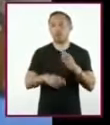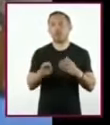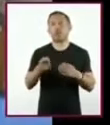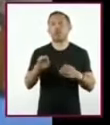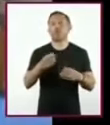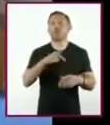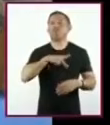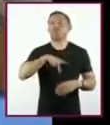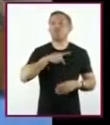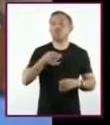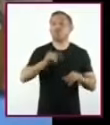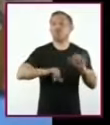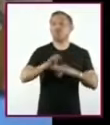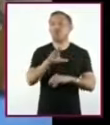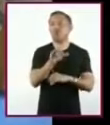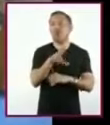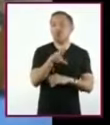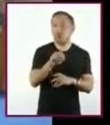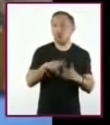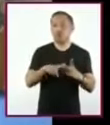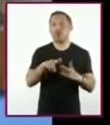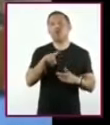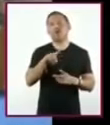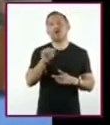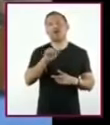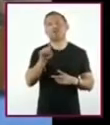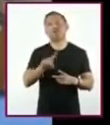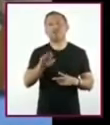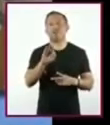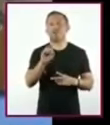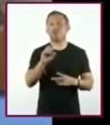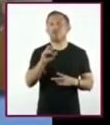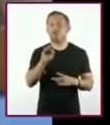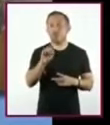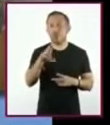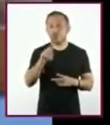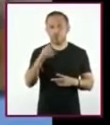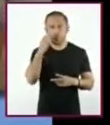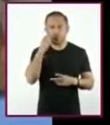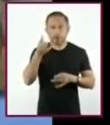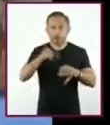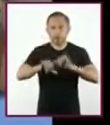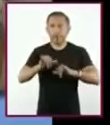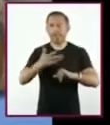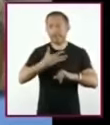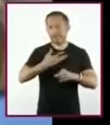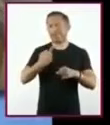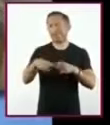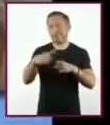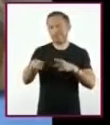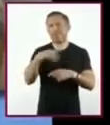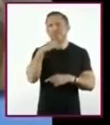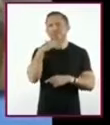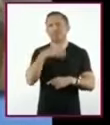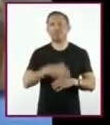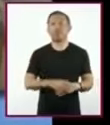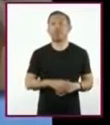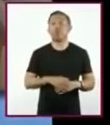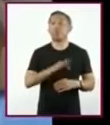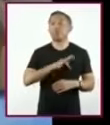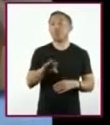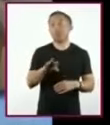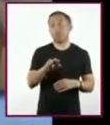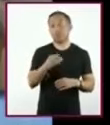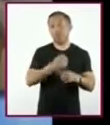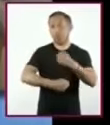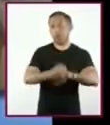organoclorados, organofosforados, piretroides, o sea, hay una diversidad de contaminantes. Pero, por ejemplo, hace varias décadas en la Ciudad de